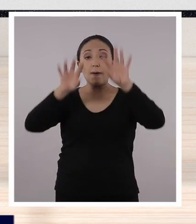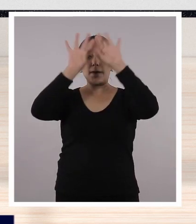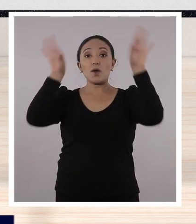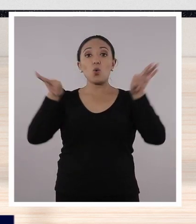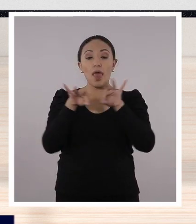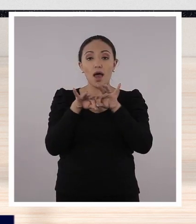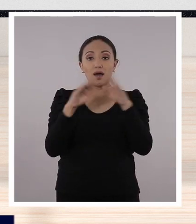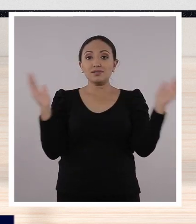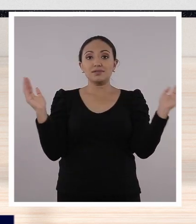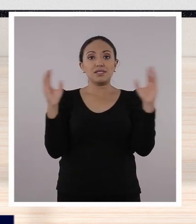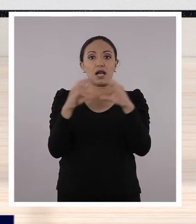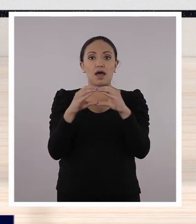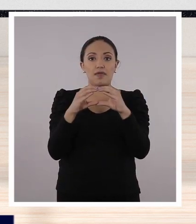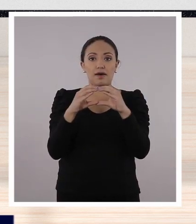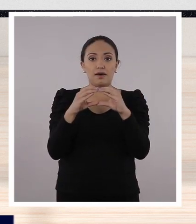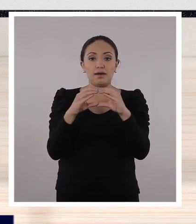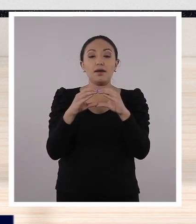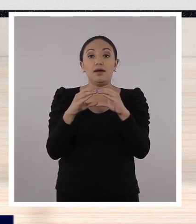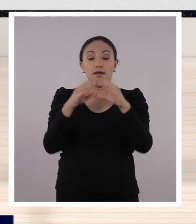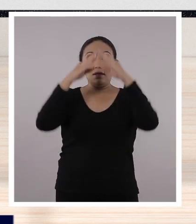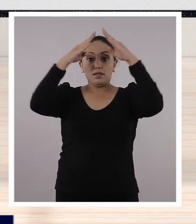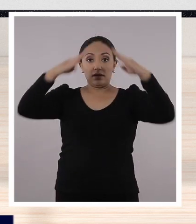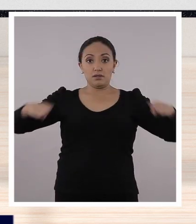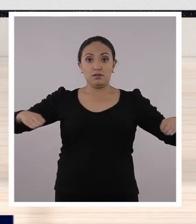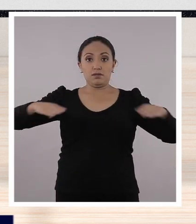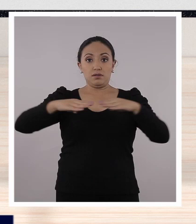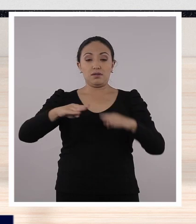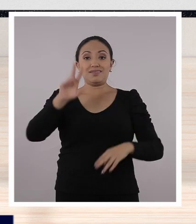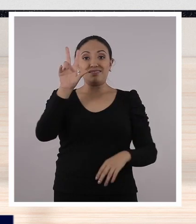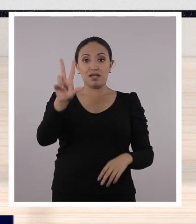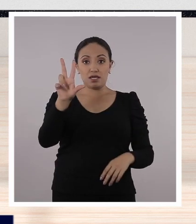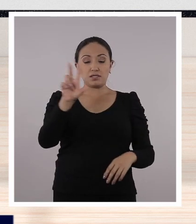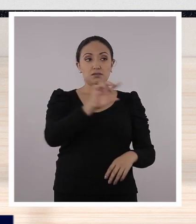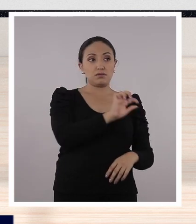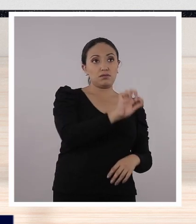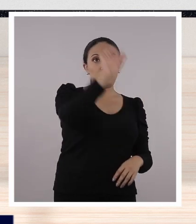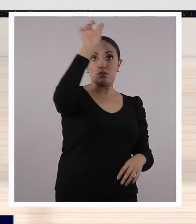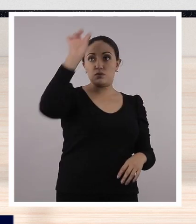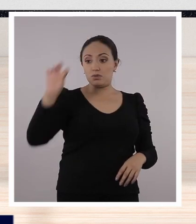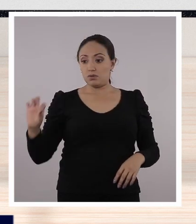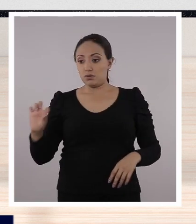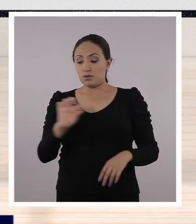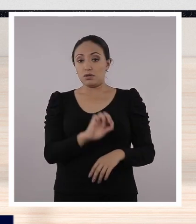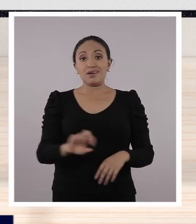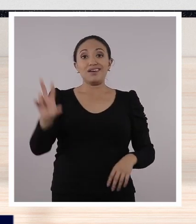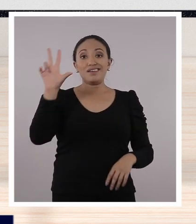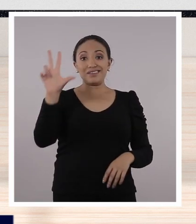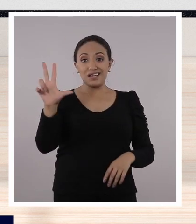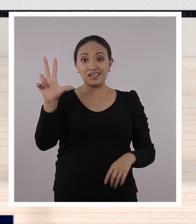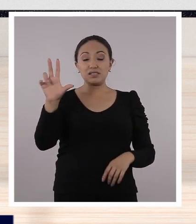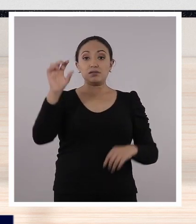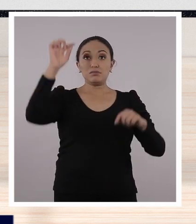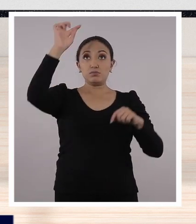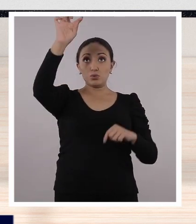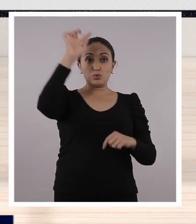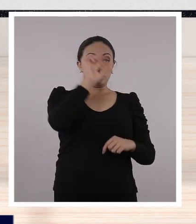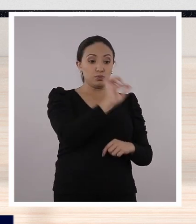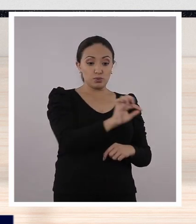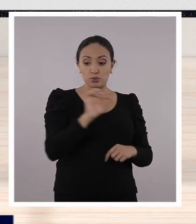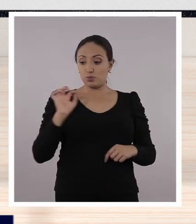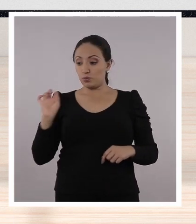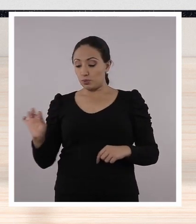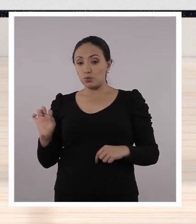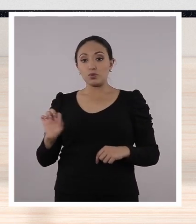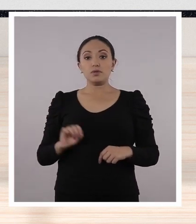geométrica cerrada, es decir, es una figura que tiene 3 lados, ¿sí? 3 ángulos y 3